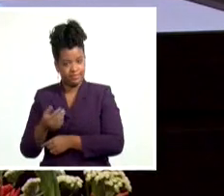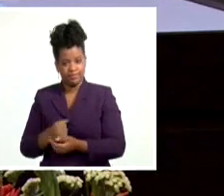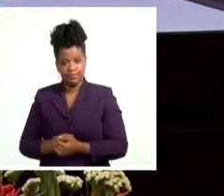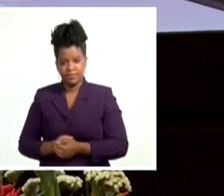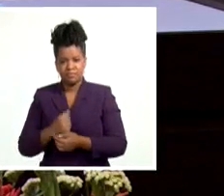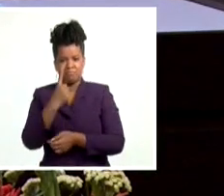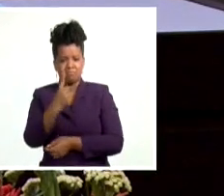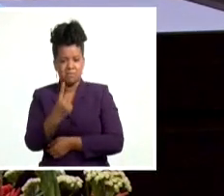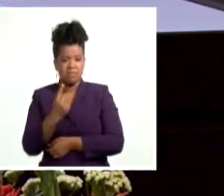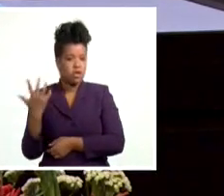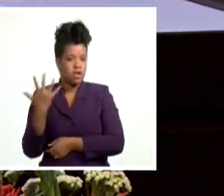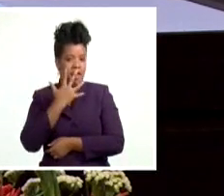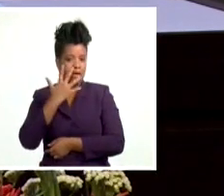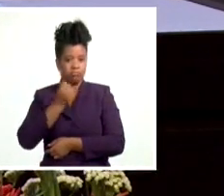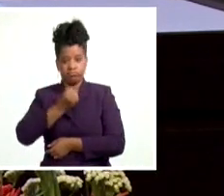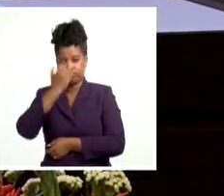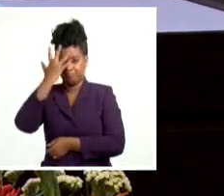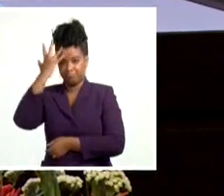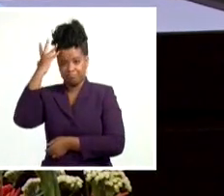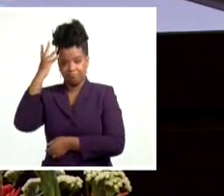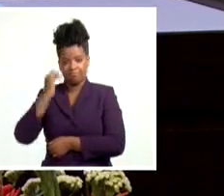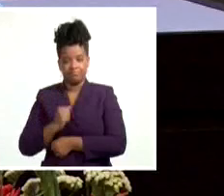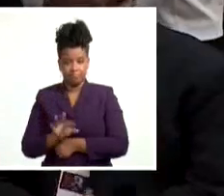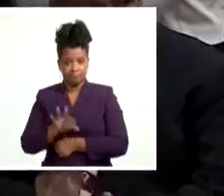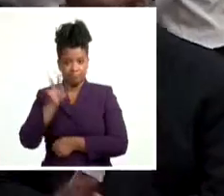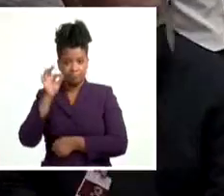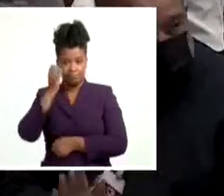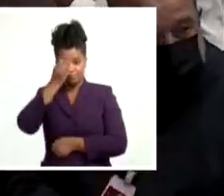Miguel Díaz Canel Bermúdez.